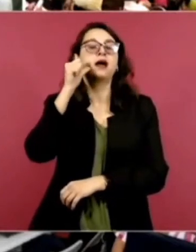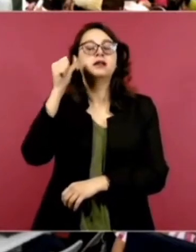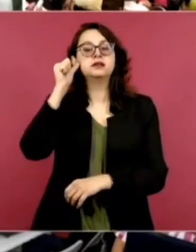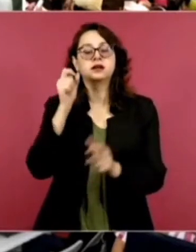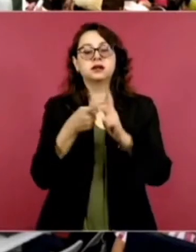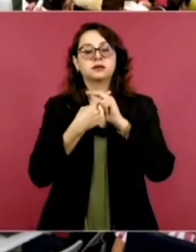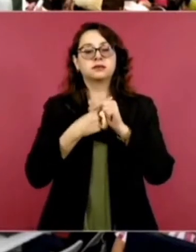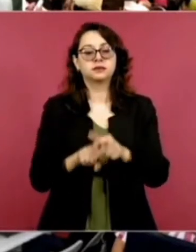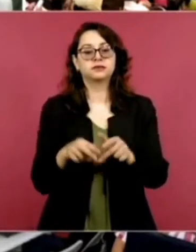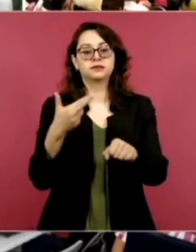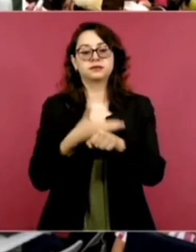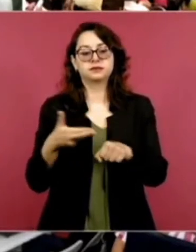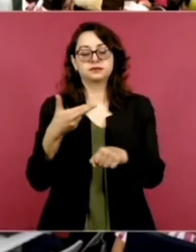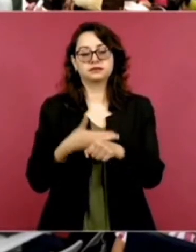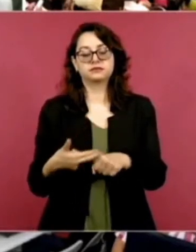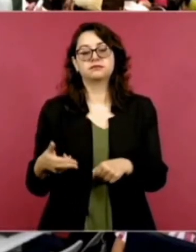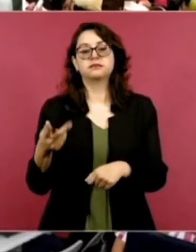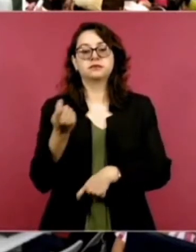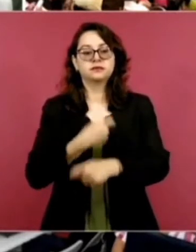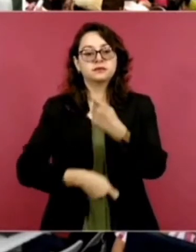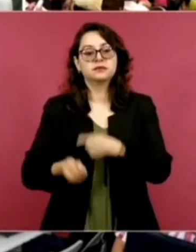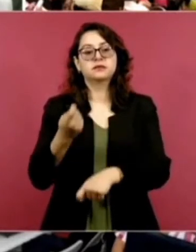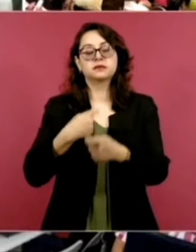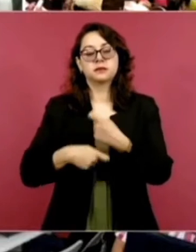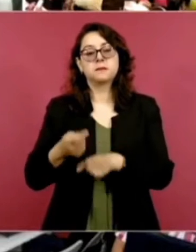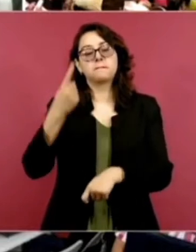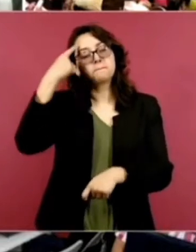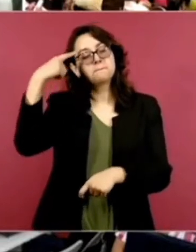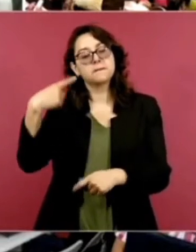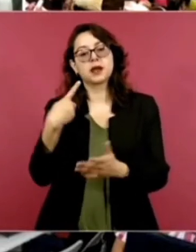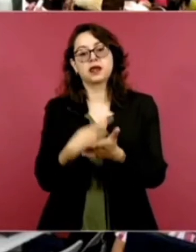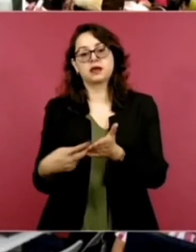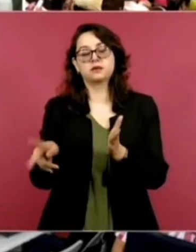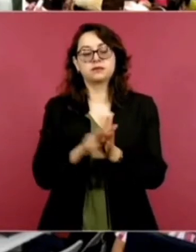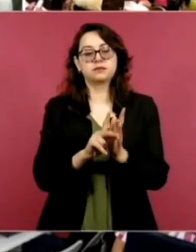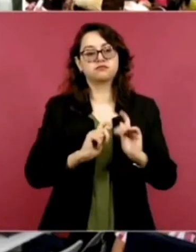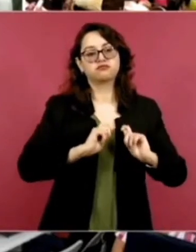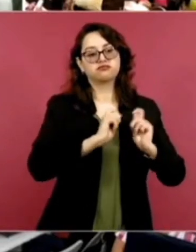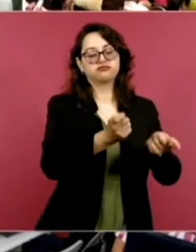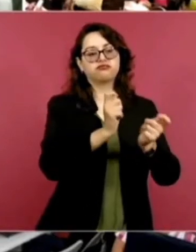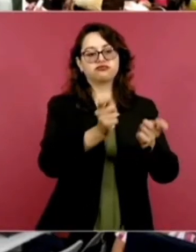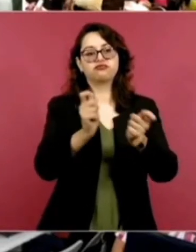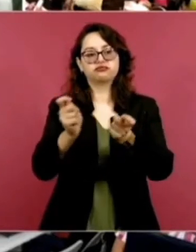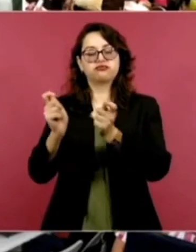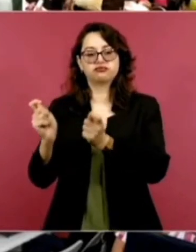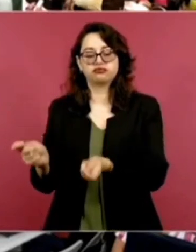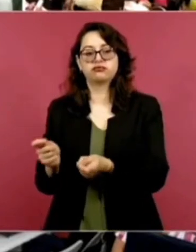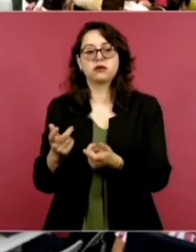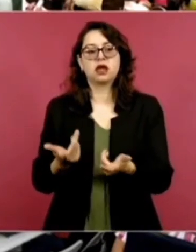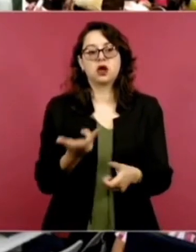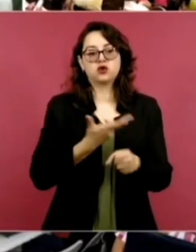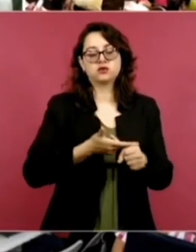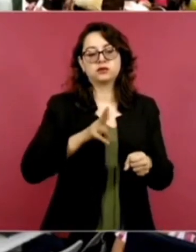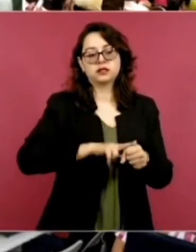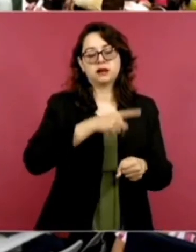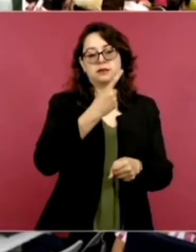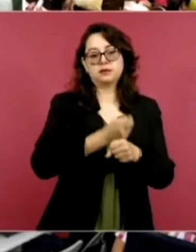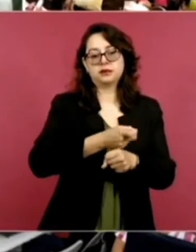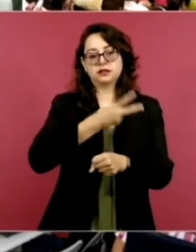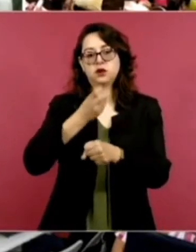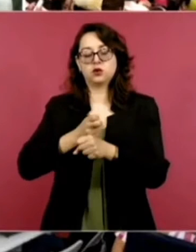documentación para la basificación del personal que atiende en unidades de primero o segundo